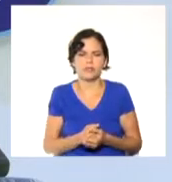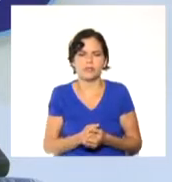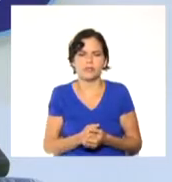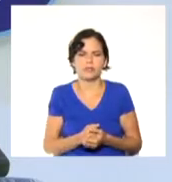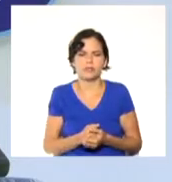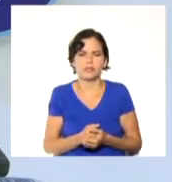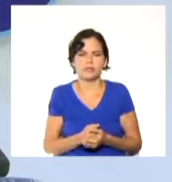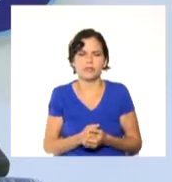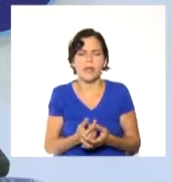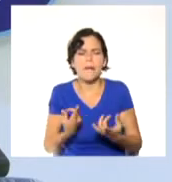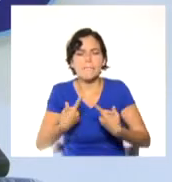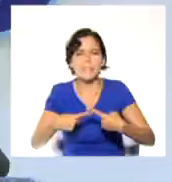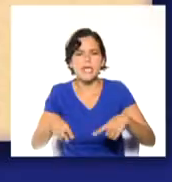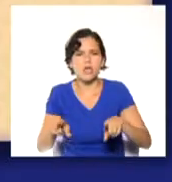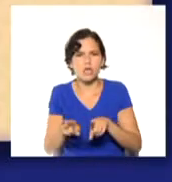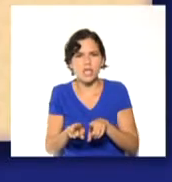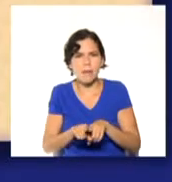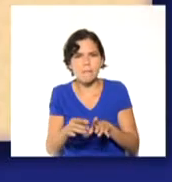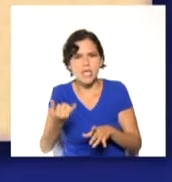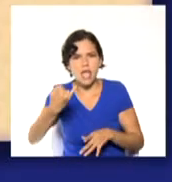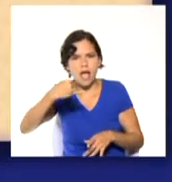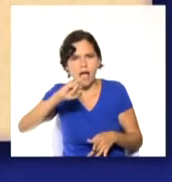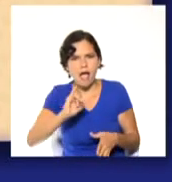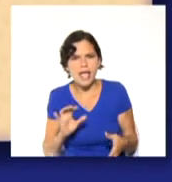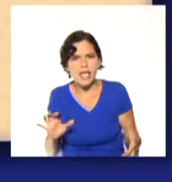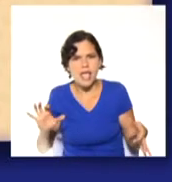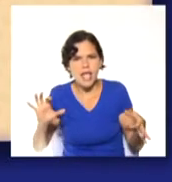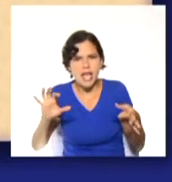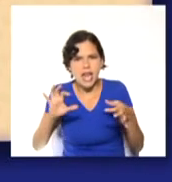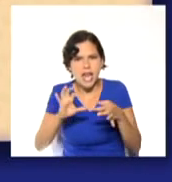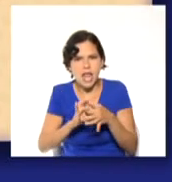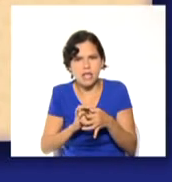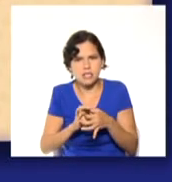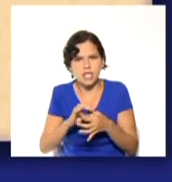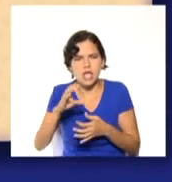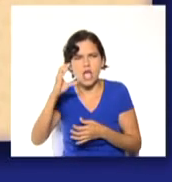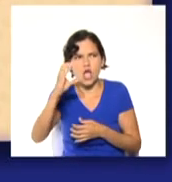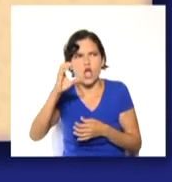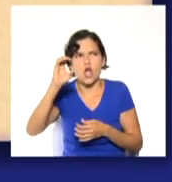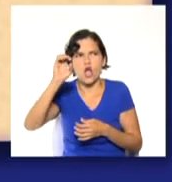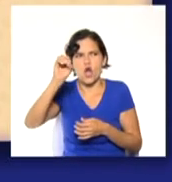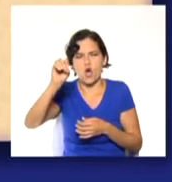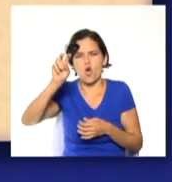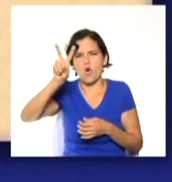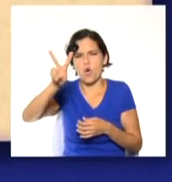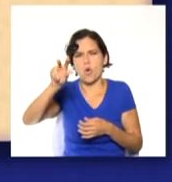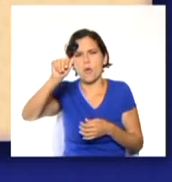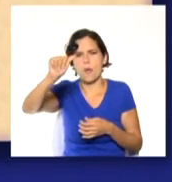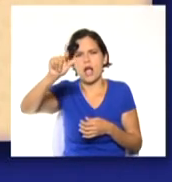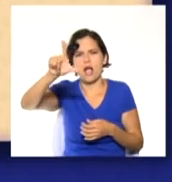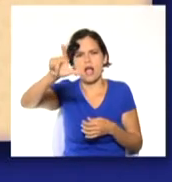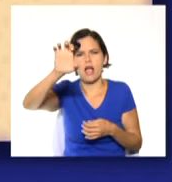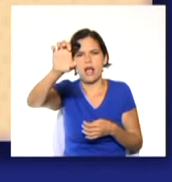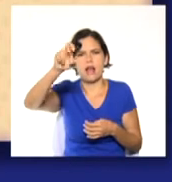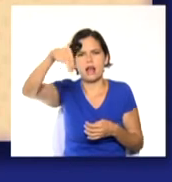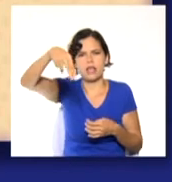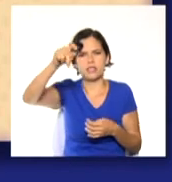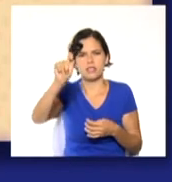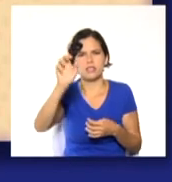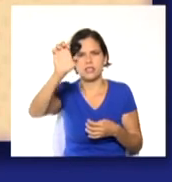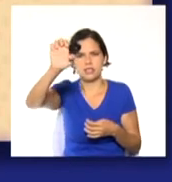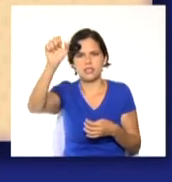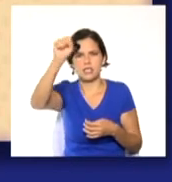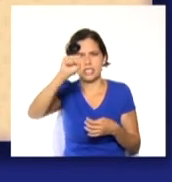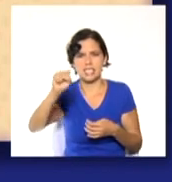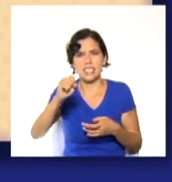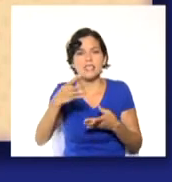Muy bien, pero también existe el enlace covalente. El enlace covalente se da entre un no